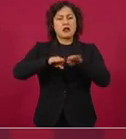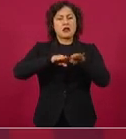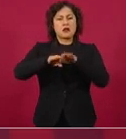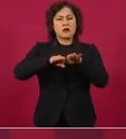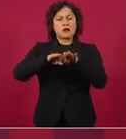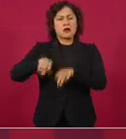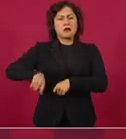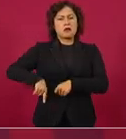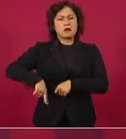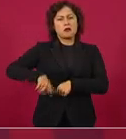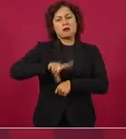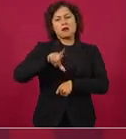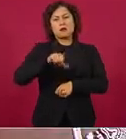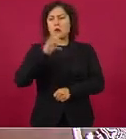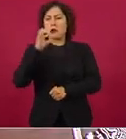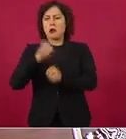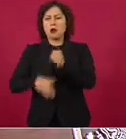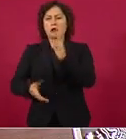preferencia